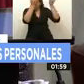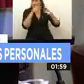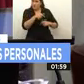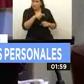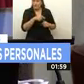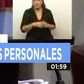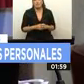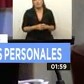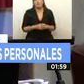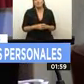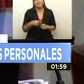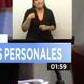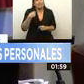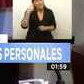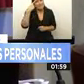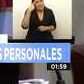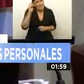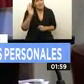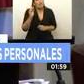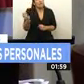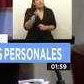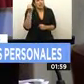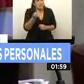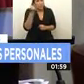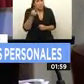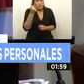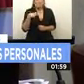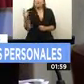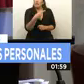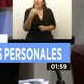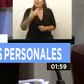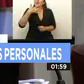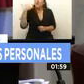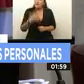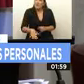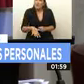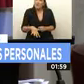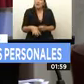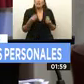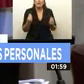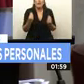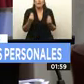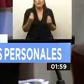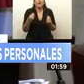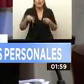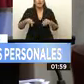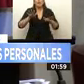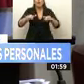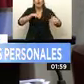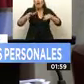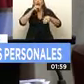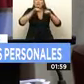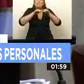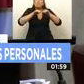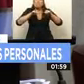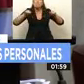que es importante entender que no se sale de la recesión